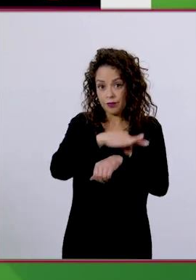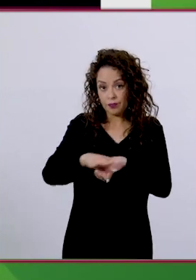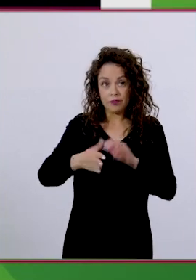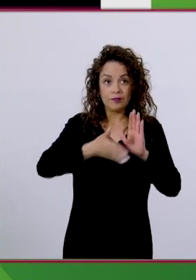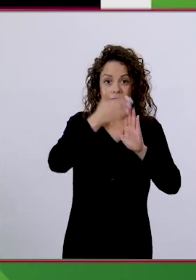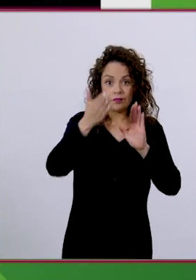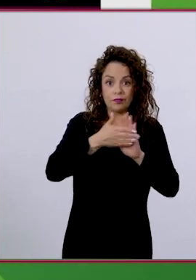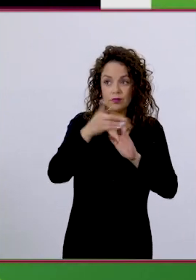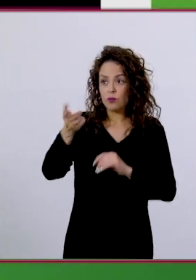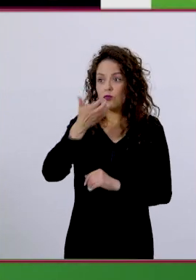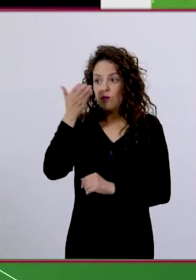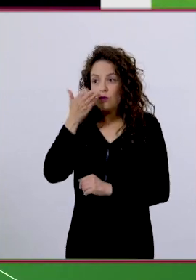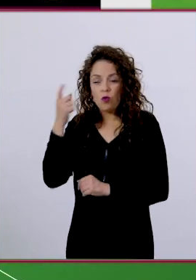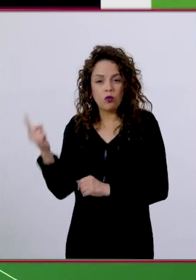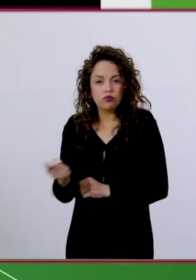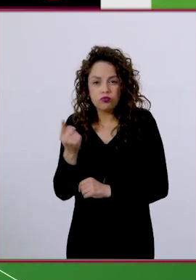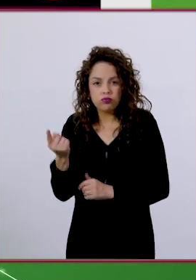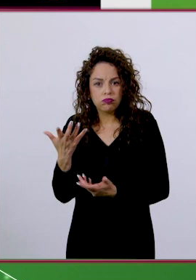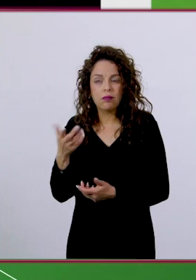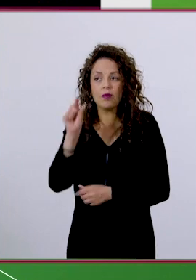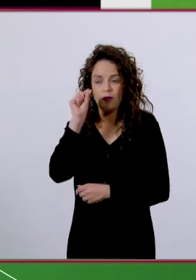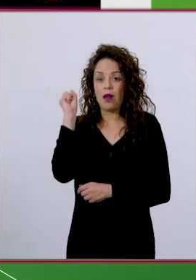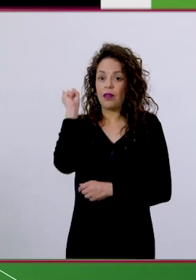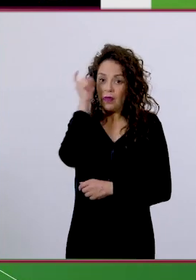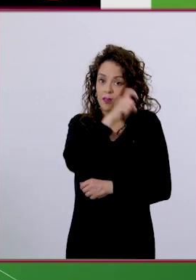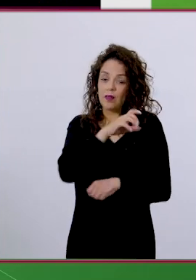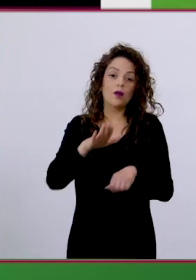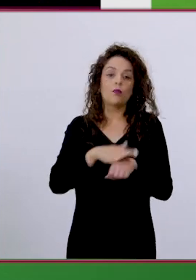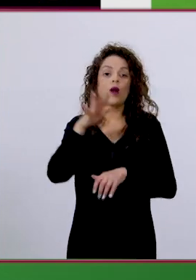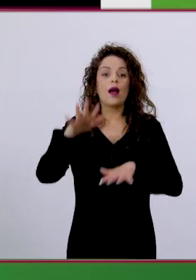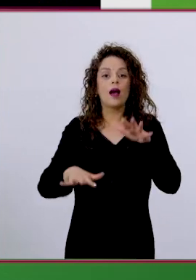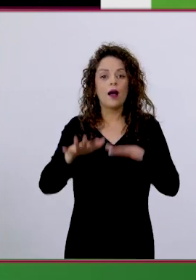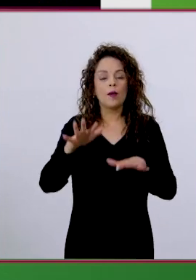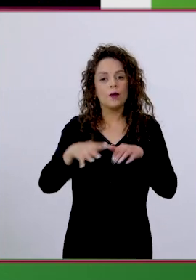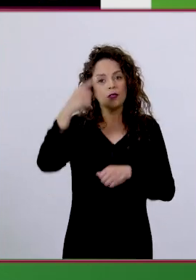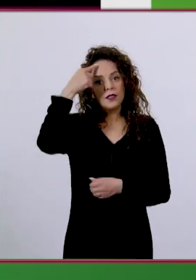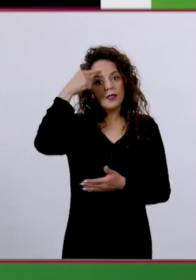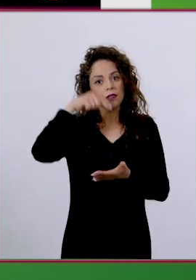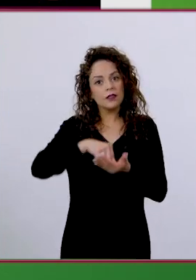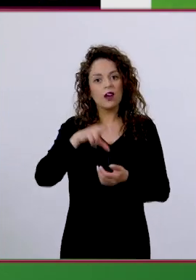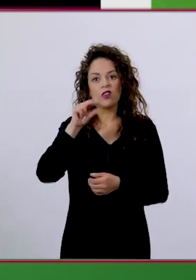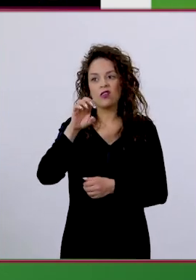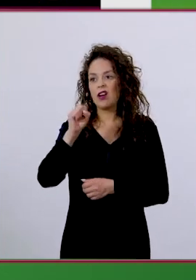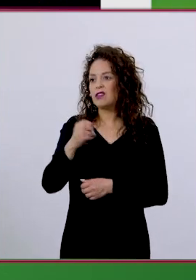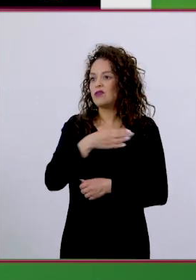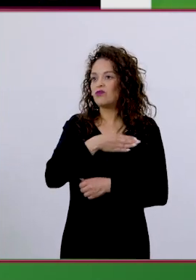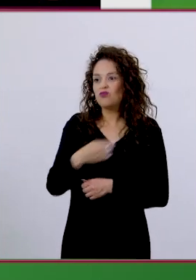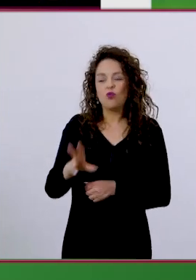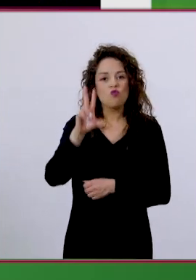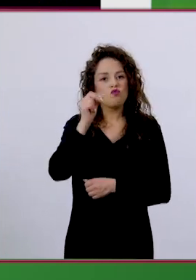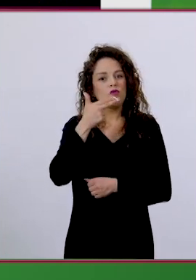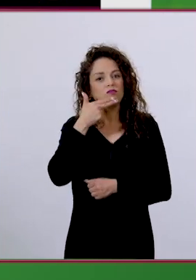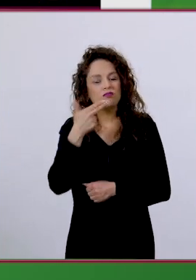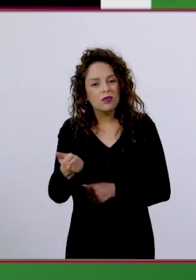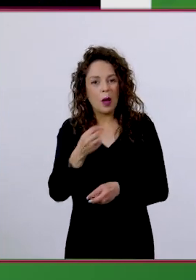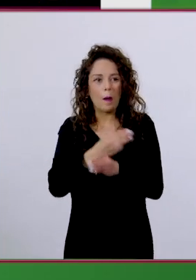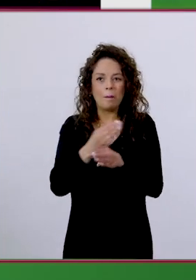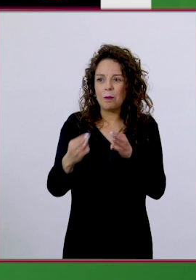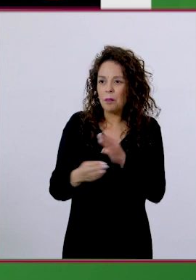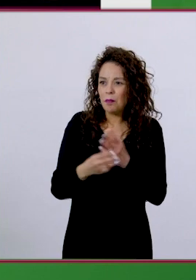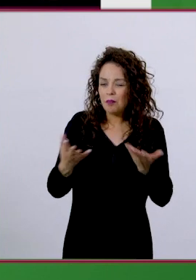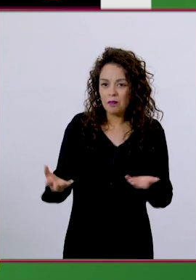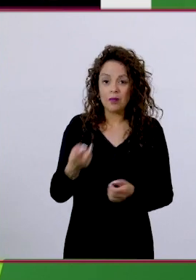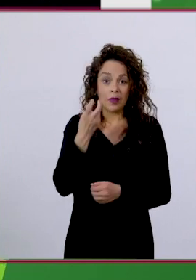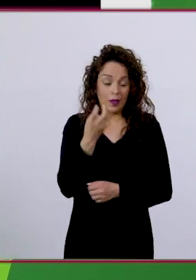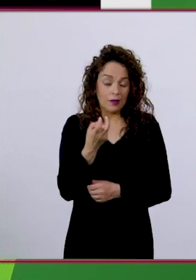muy complicado, ¿no? Porque también hay un estigma, ¿no? De que se cree que ya no es buena o que ya no sirve y demás. Entonces, en